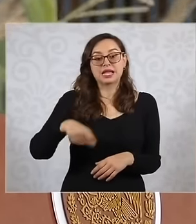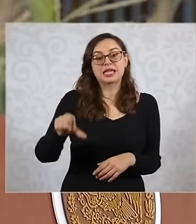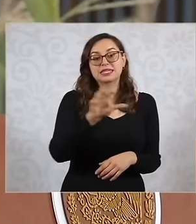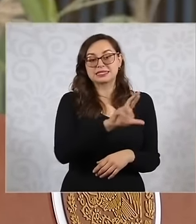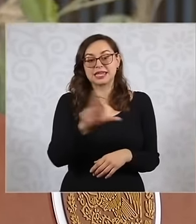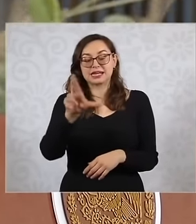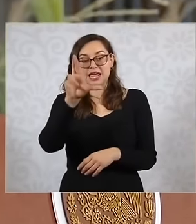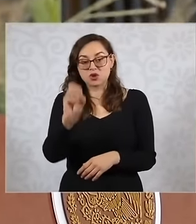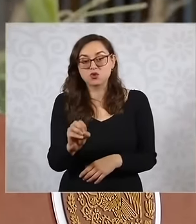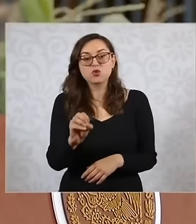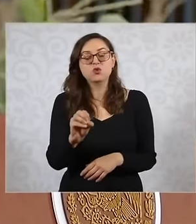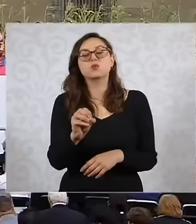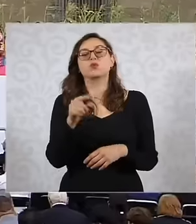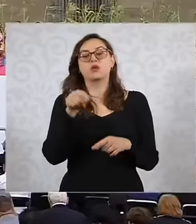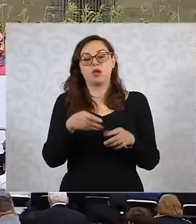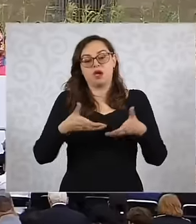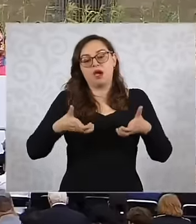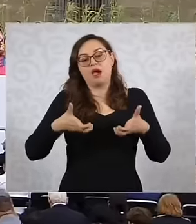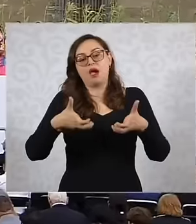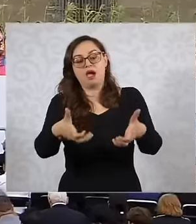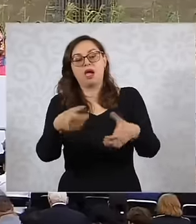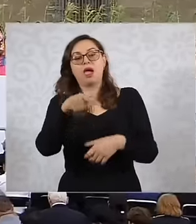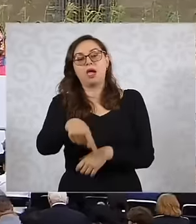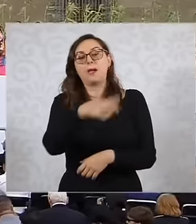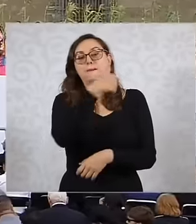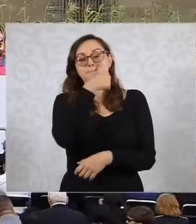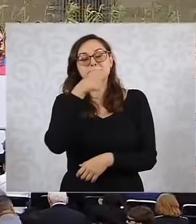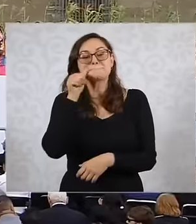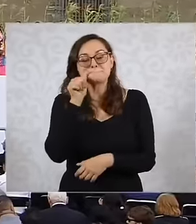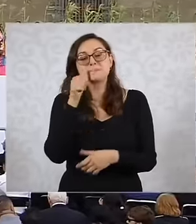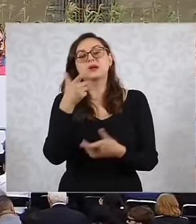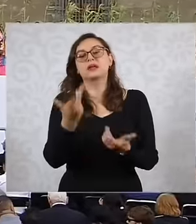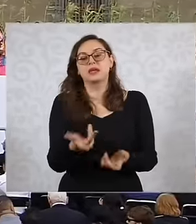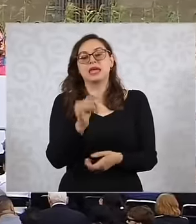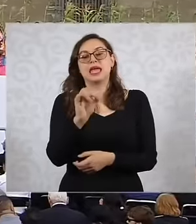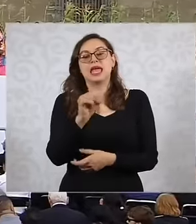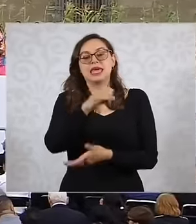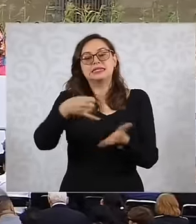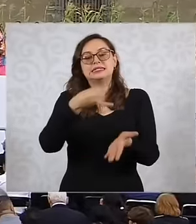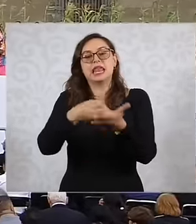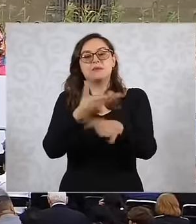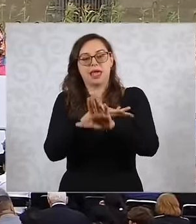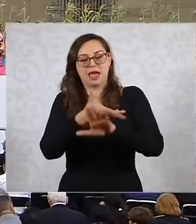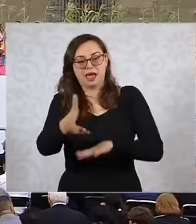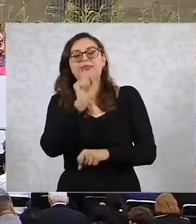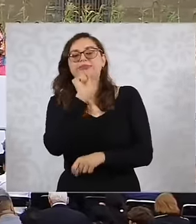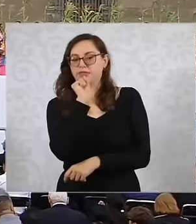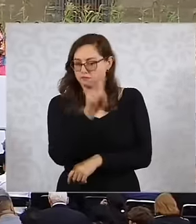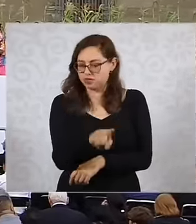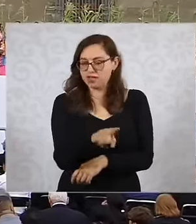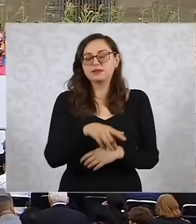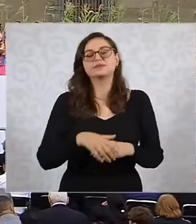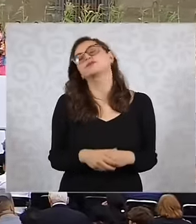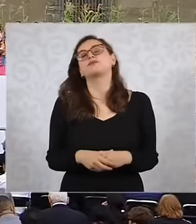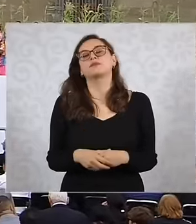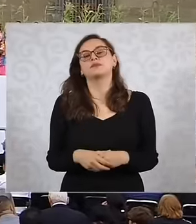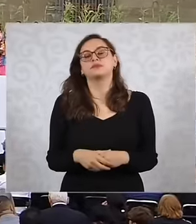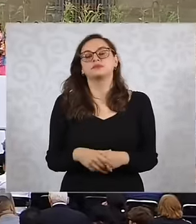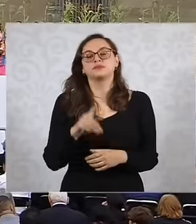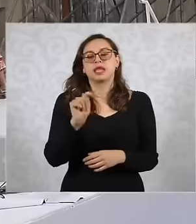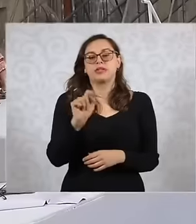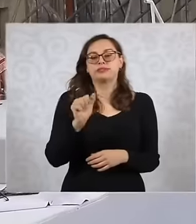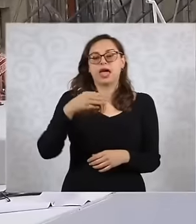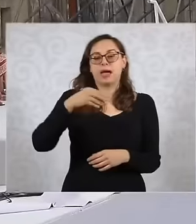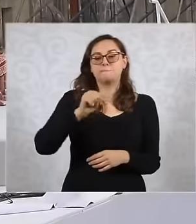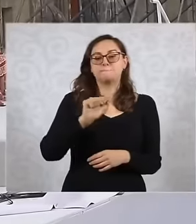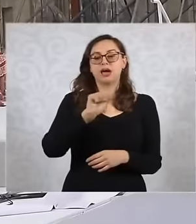Roo, corredor turístico Benito Juárez, Isla Blanca. De Tamazunchale,